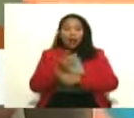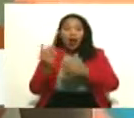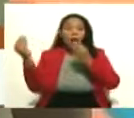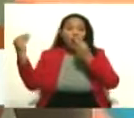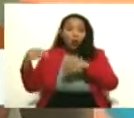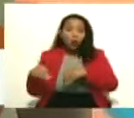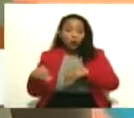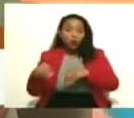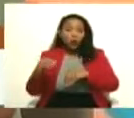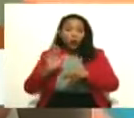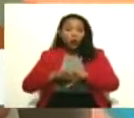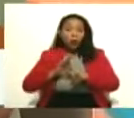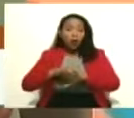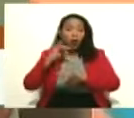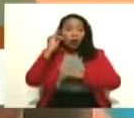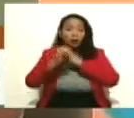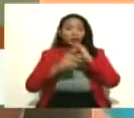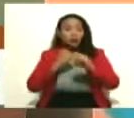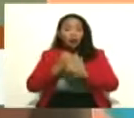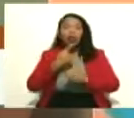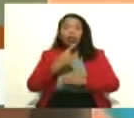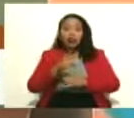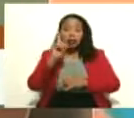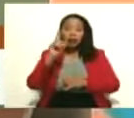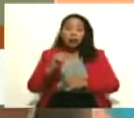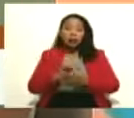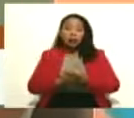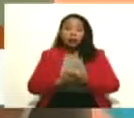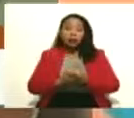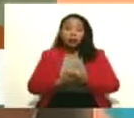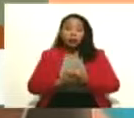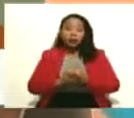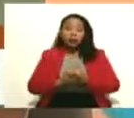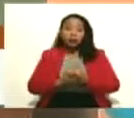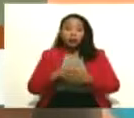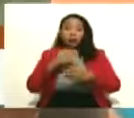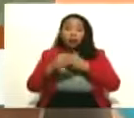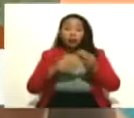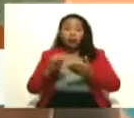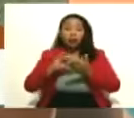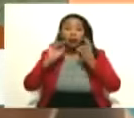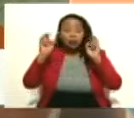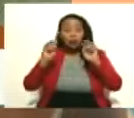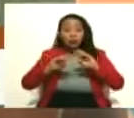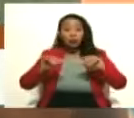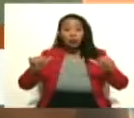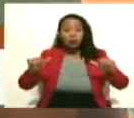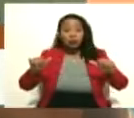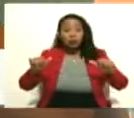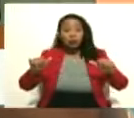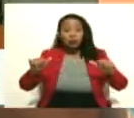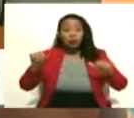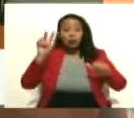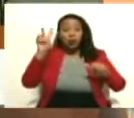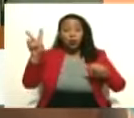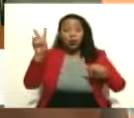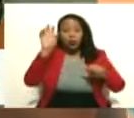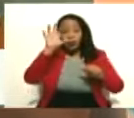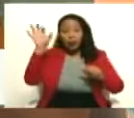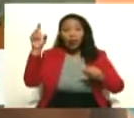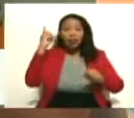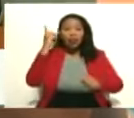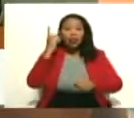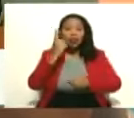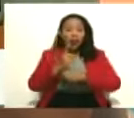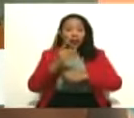el estatuto de la corte también lo dice. El estatuto de la corte dice que cuando se va a dirimir un tema territorial ante la corte, ambas partes tienen